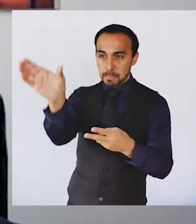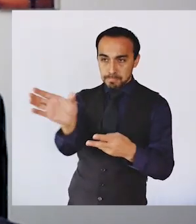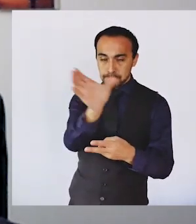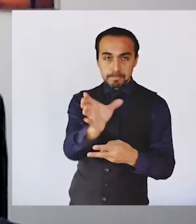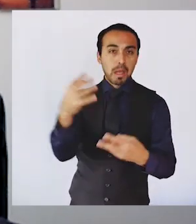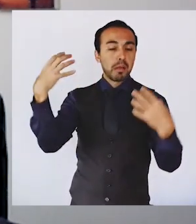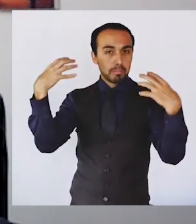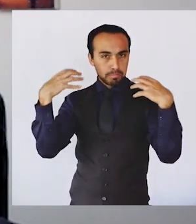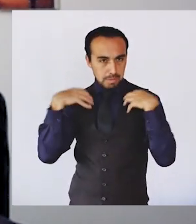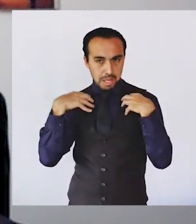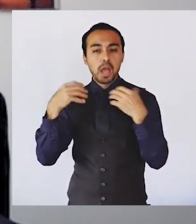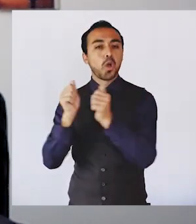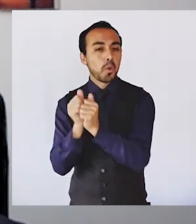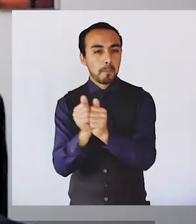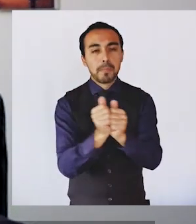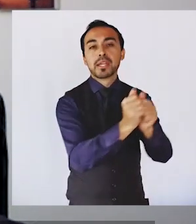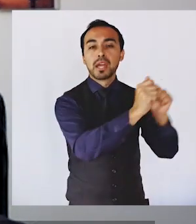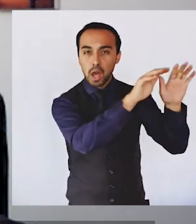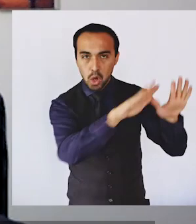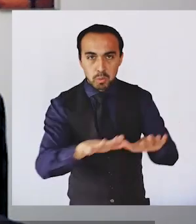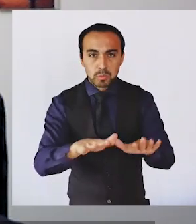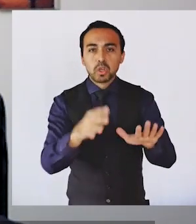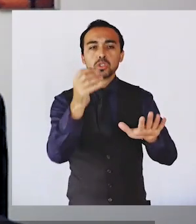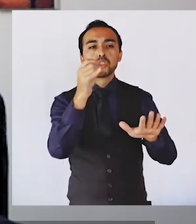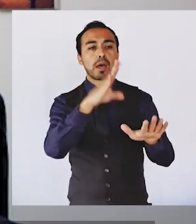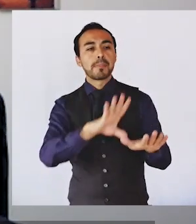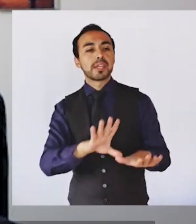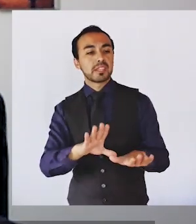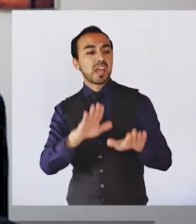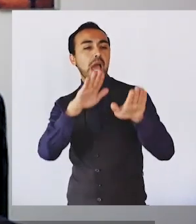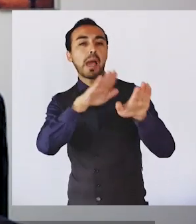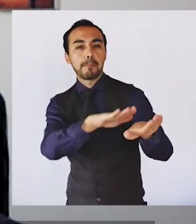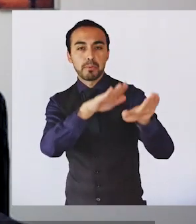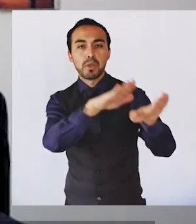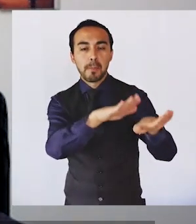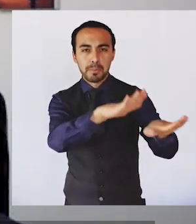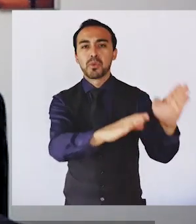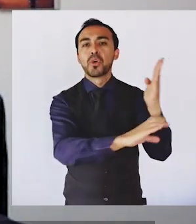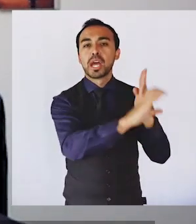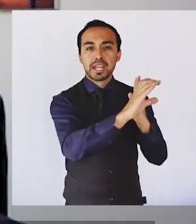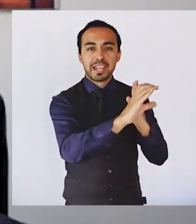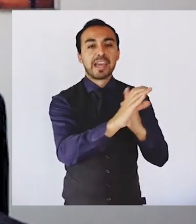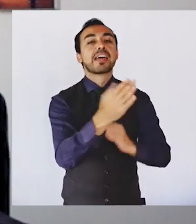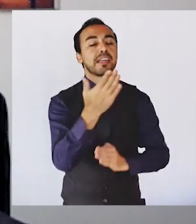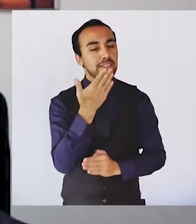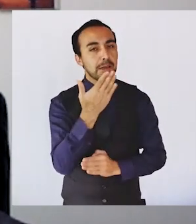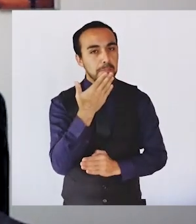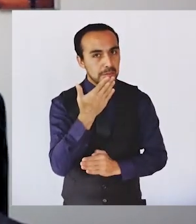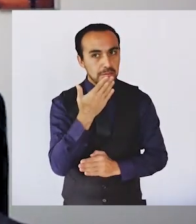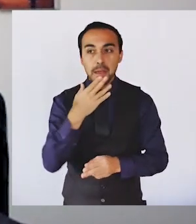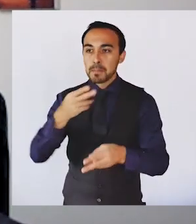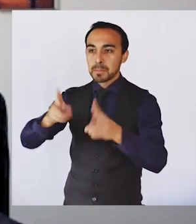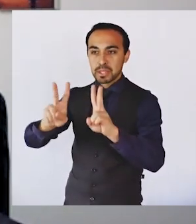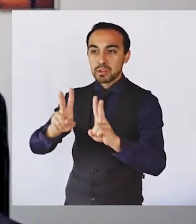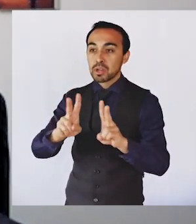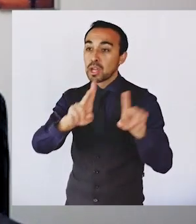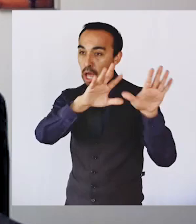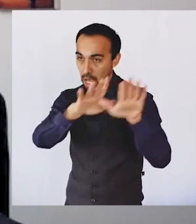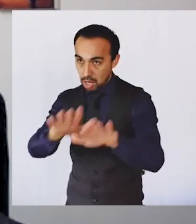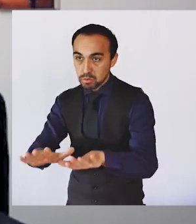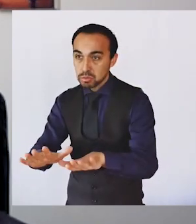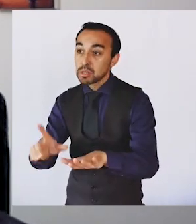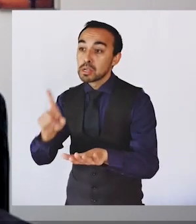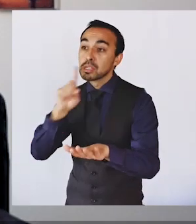apoyo a las carreras, sino también han permitido que los estudiantes puedan contar con profesionales y se sientan acompañados durante su